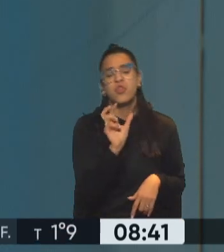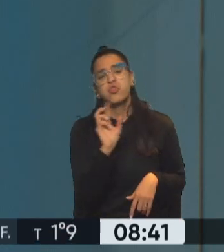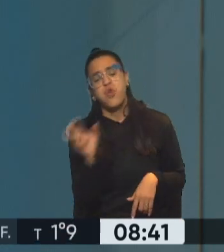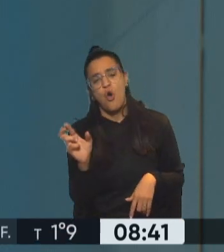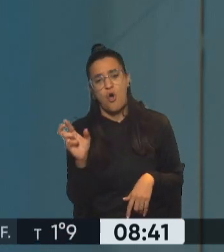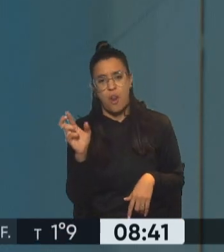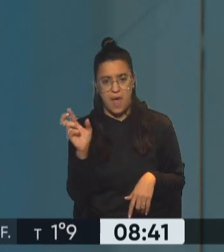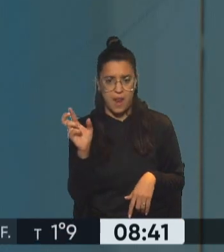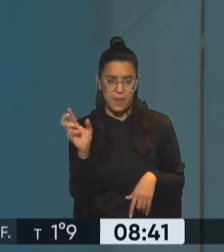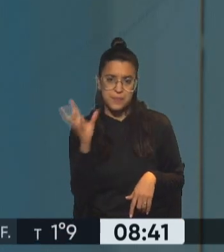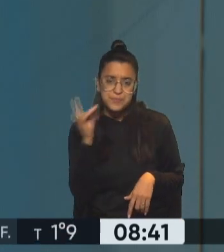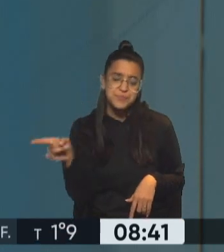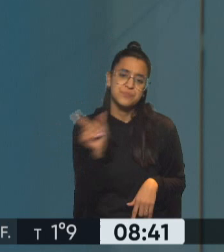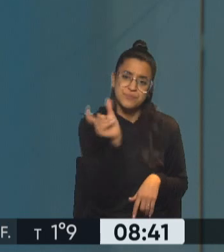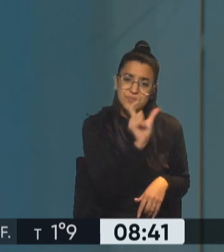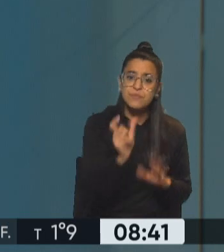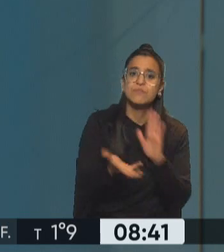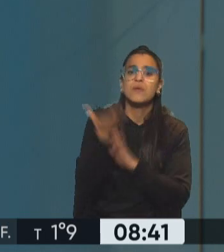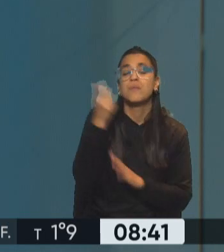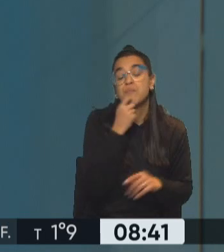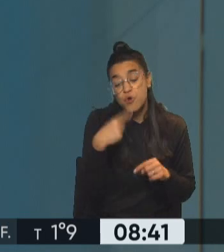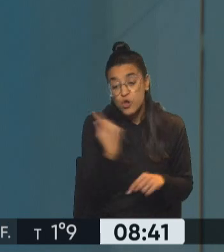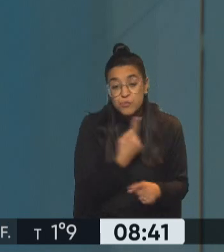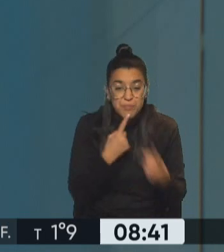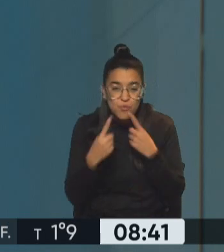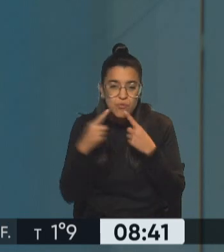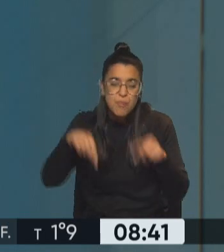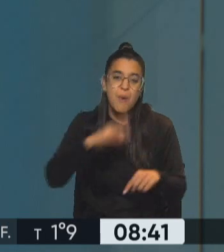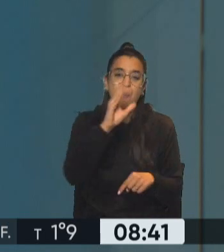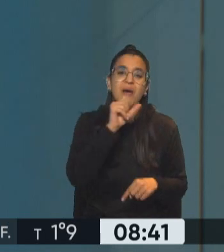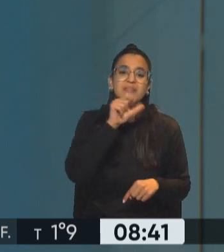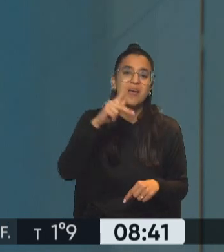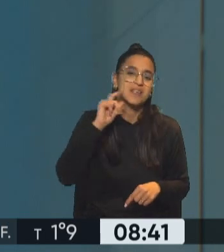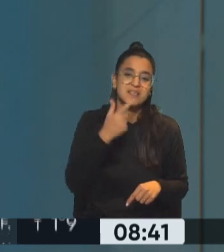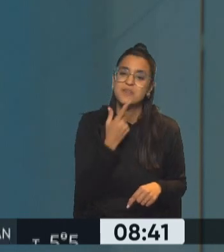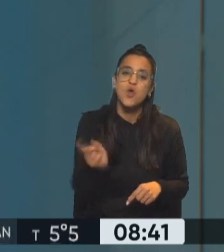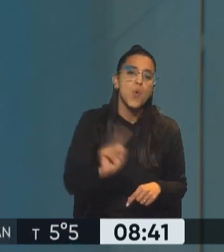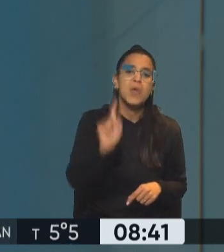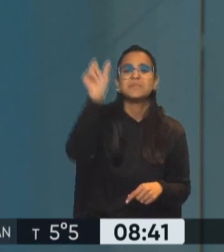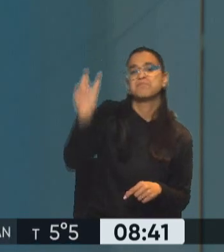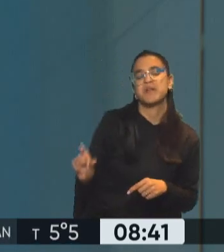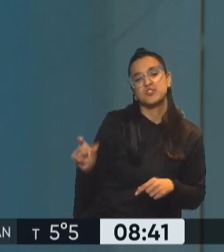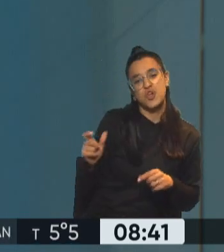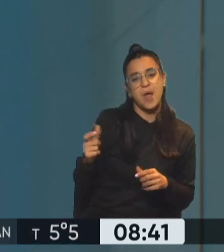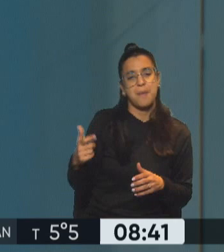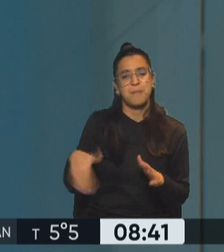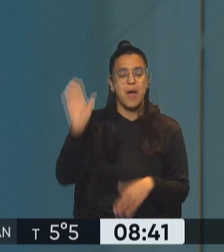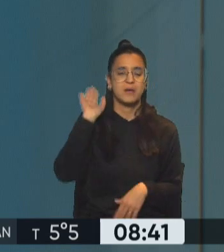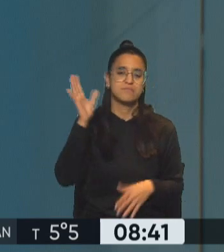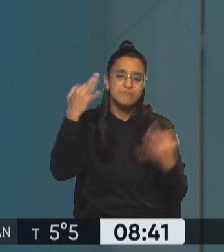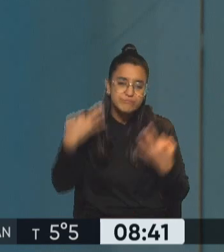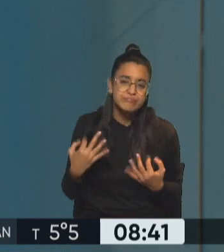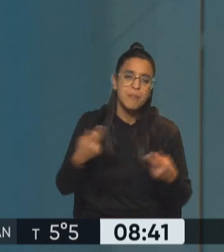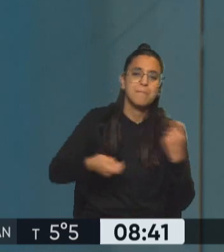esperamos es que el dólar suba, efectivamente, porque si uno consulta en el mercado, Silvina Batakis no es la persona más ortodoxa que